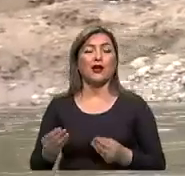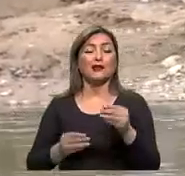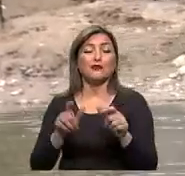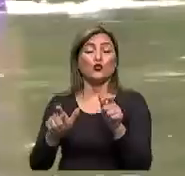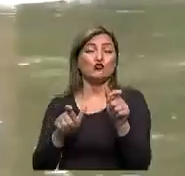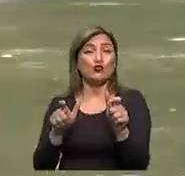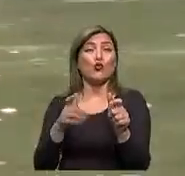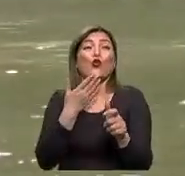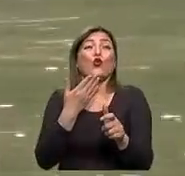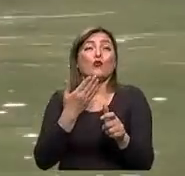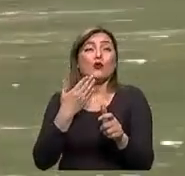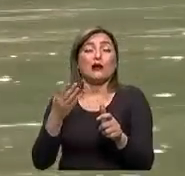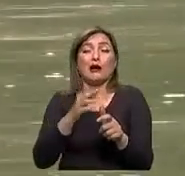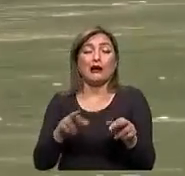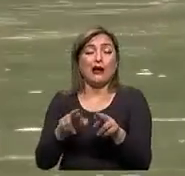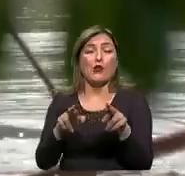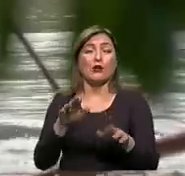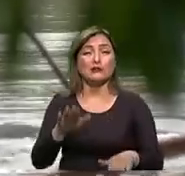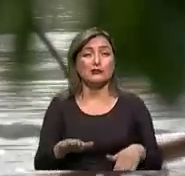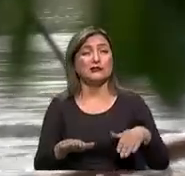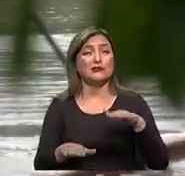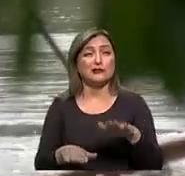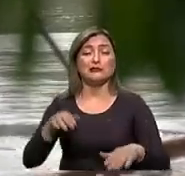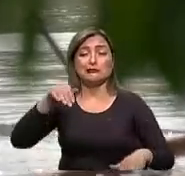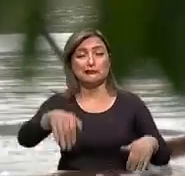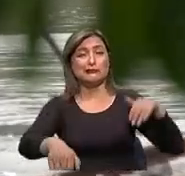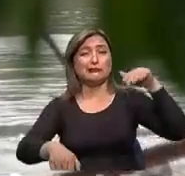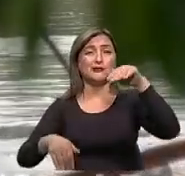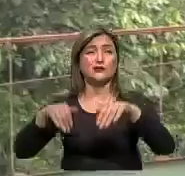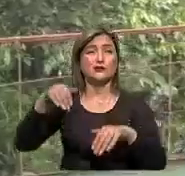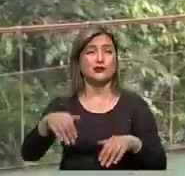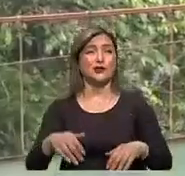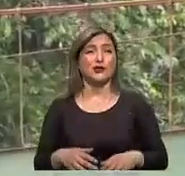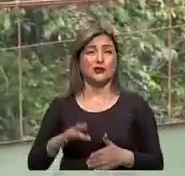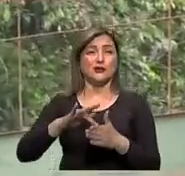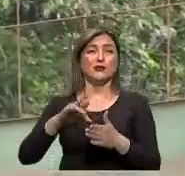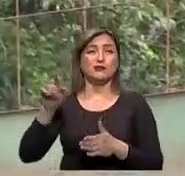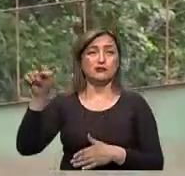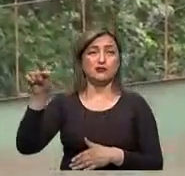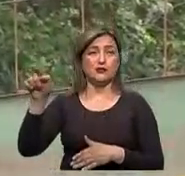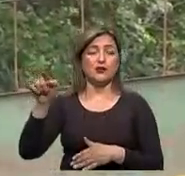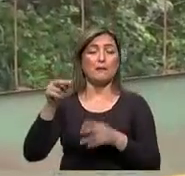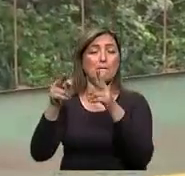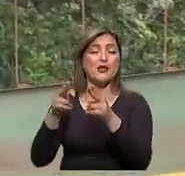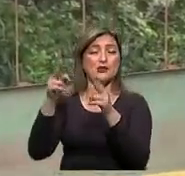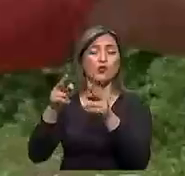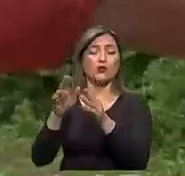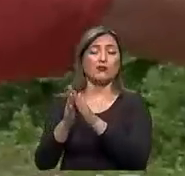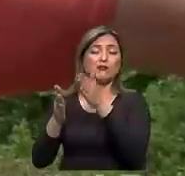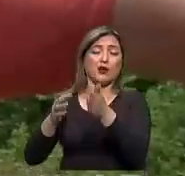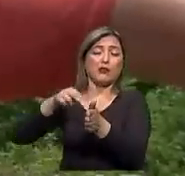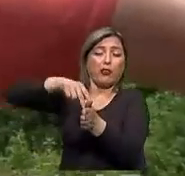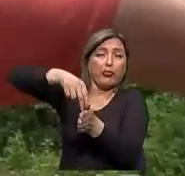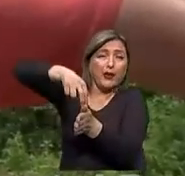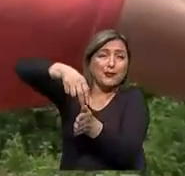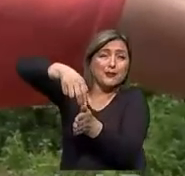para comunicarse, deben hacerlo caminando, nadando por el río o corriendo el riesgo a través de los cables del puente colapsado. Que se